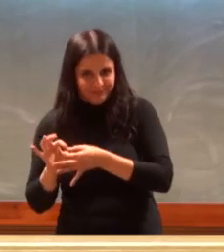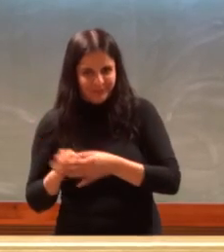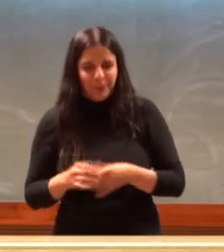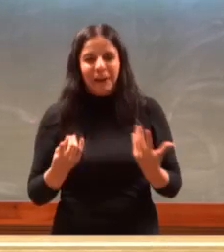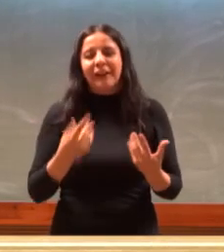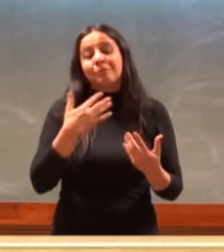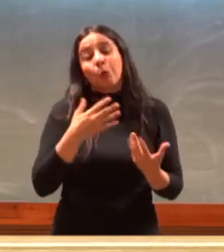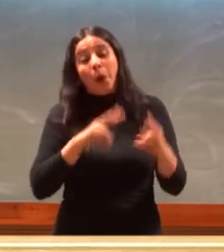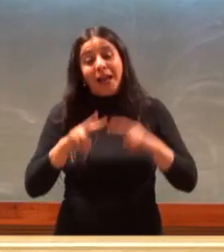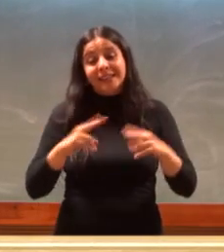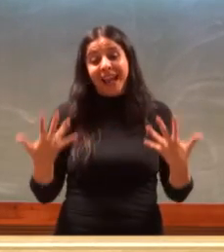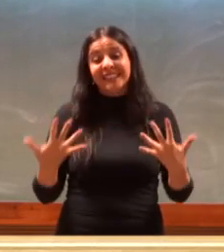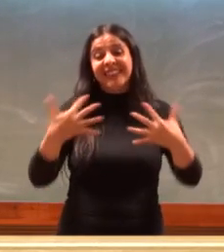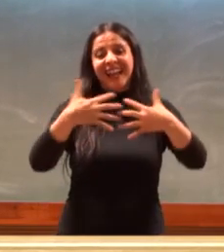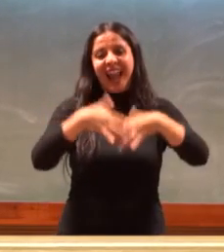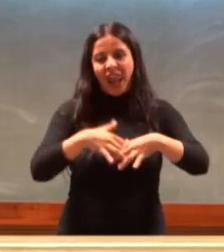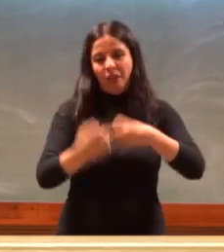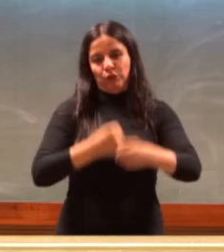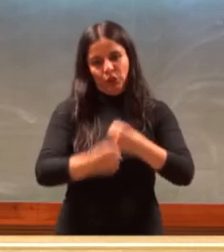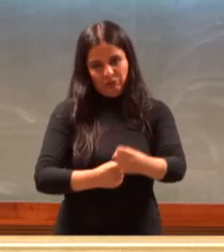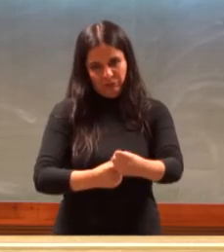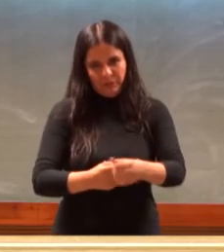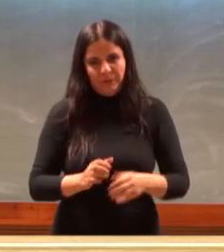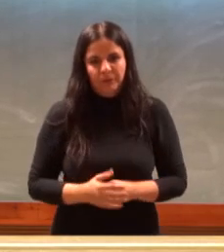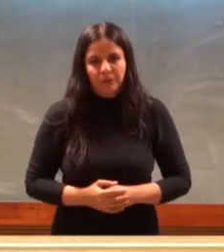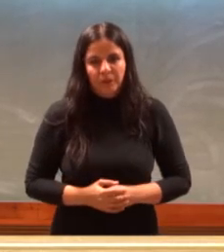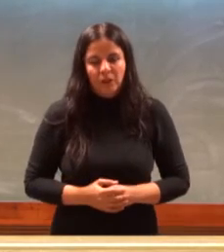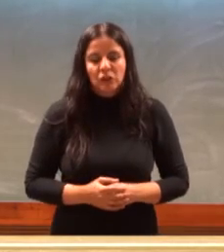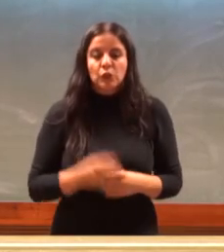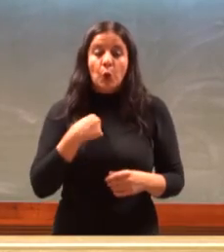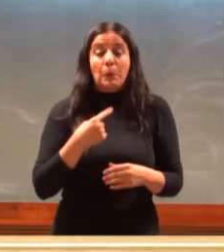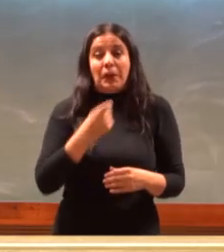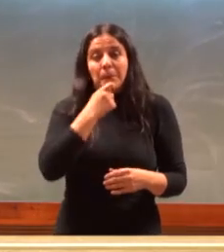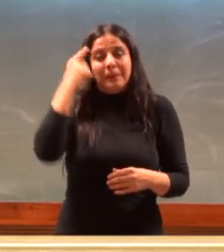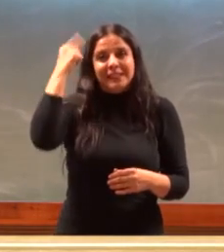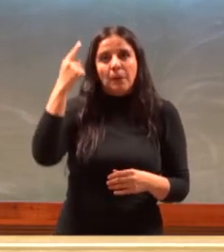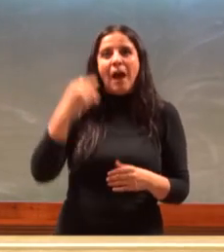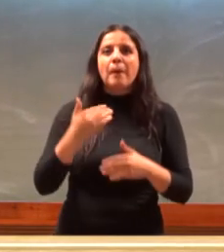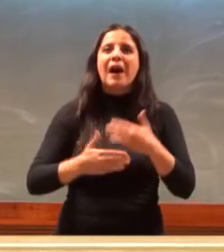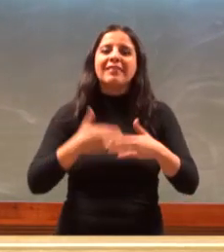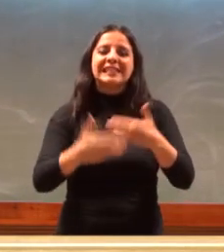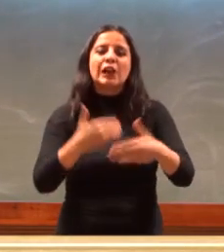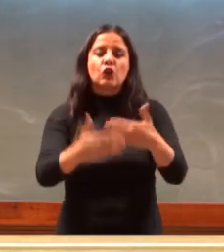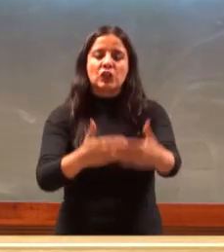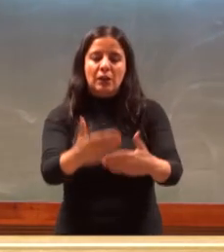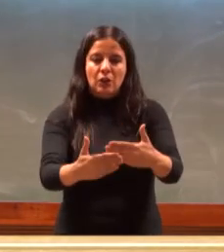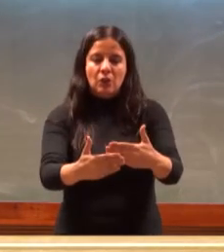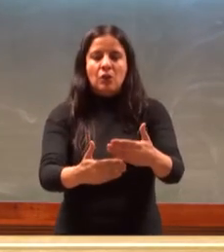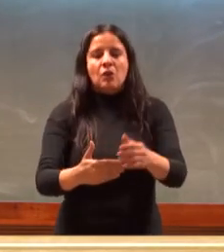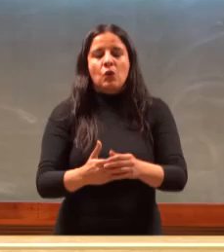integralidad de funciones nos parece que desarrollar un consejo de investigación incluso con la posibilidad de que